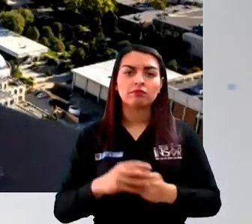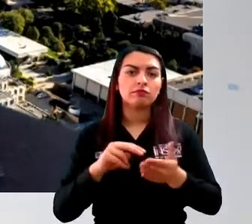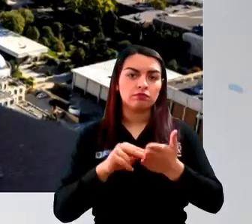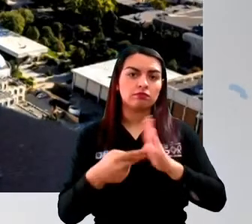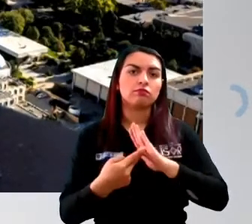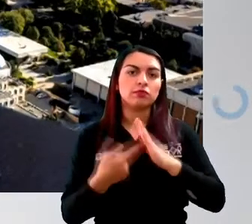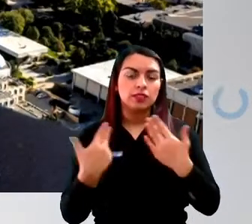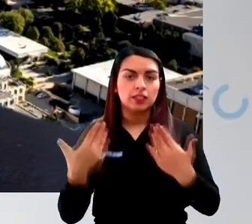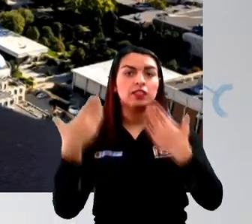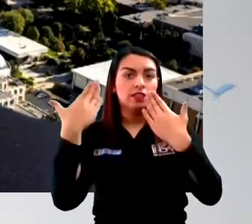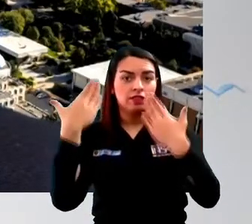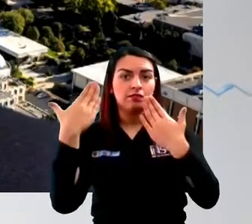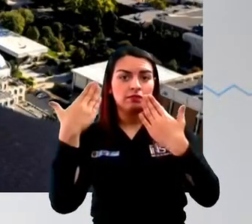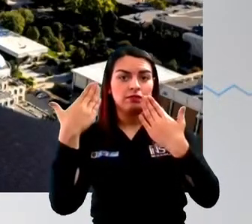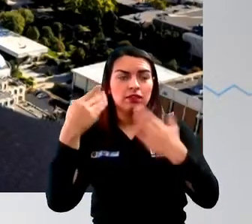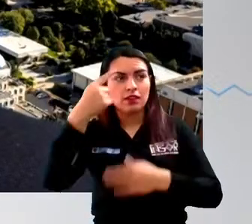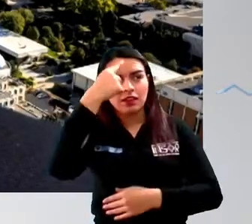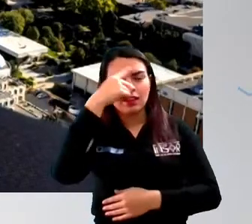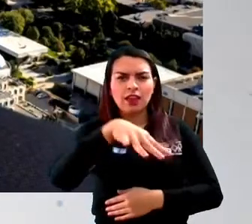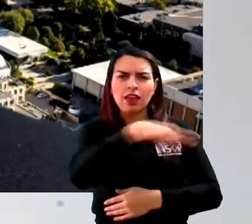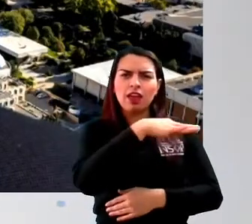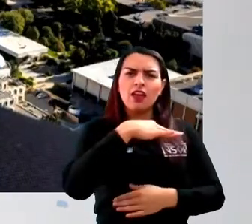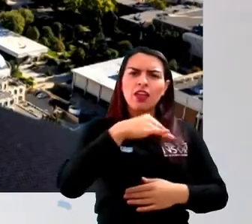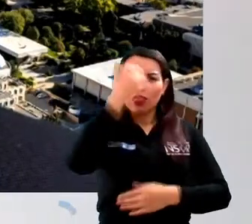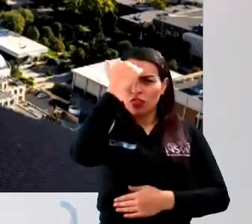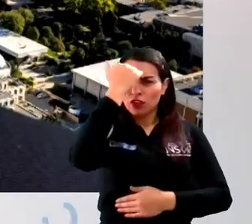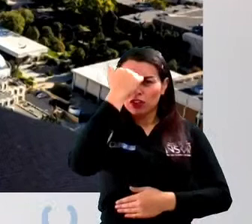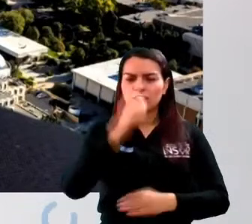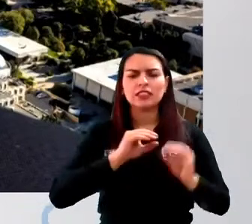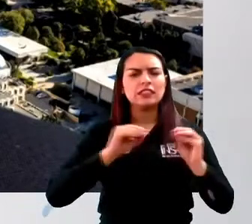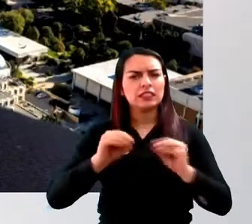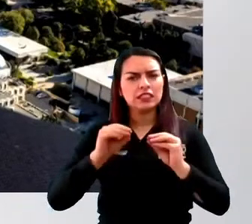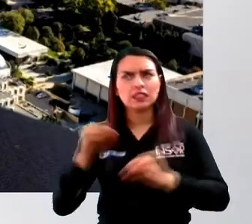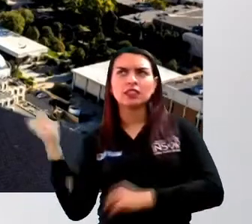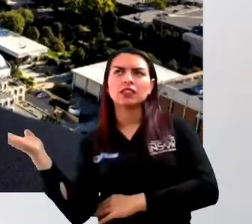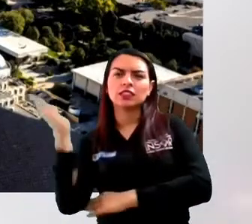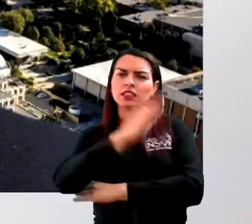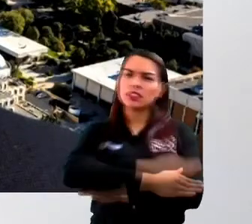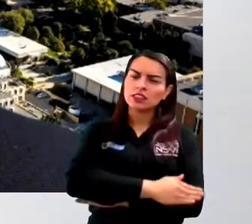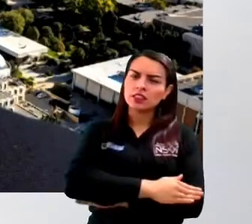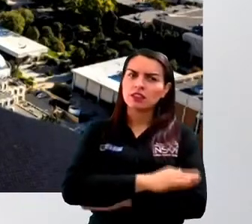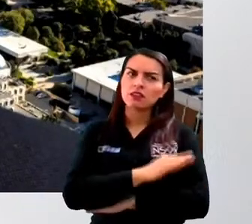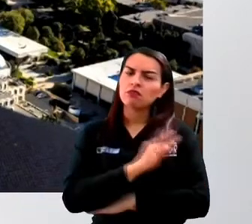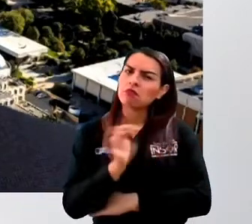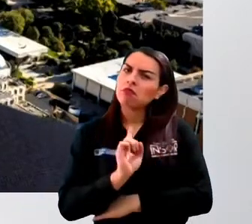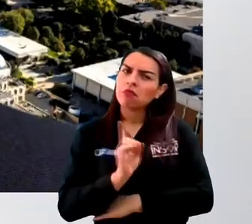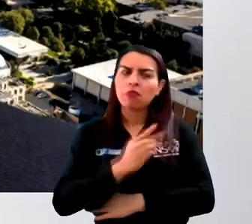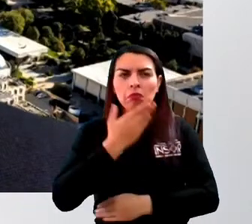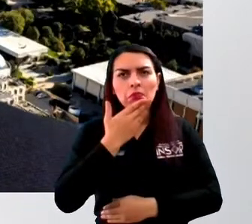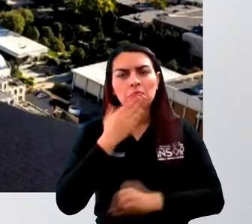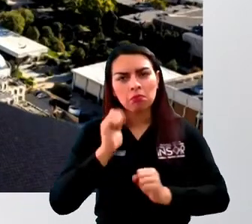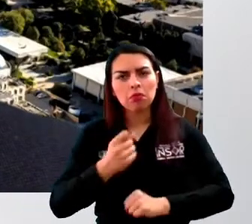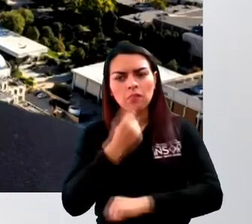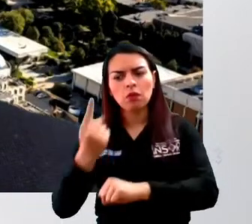docentes estar enseñando 6 clases al día, digamos 1 hora por clase,